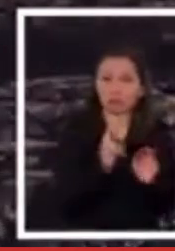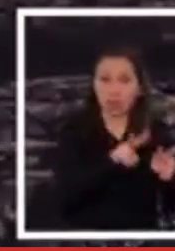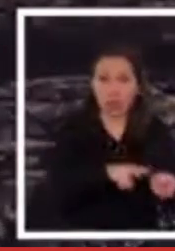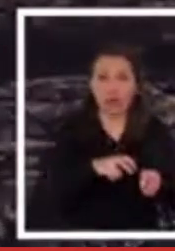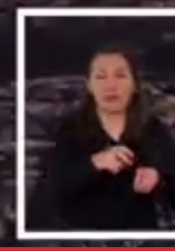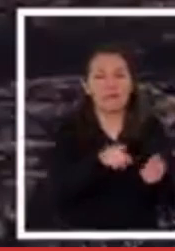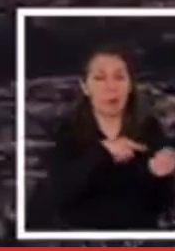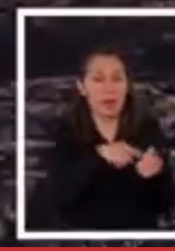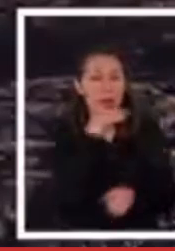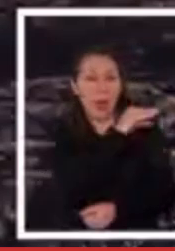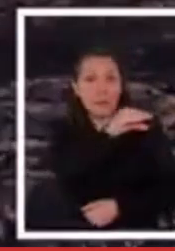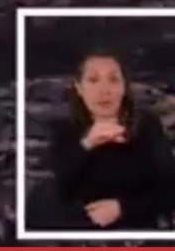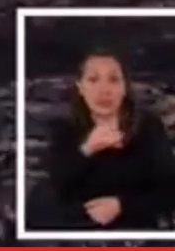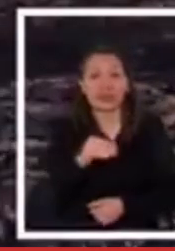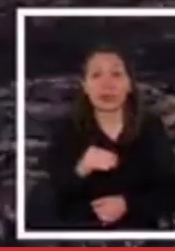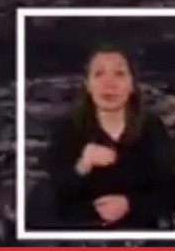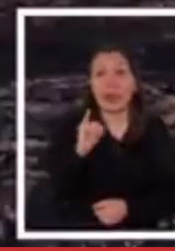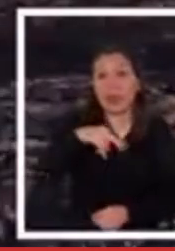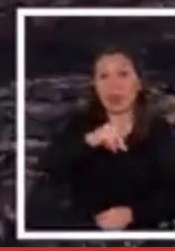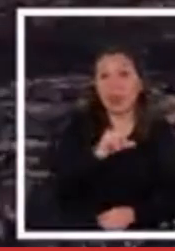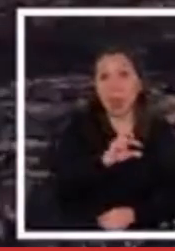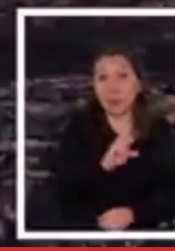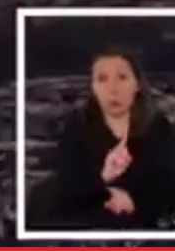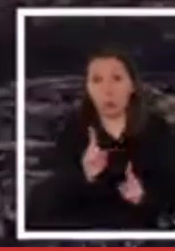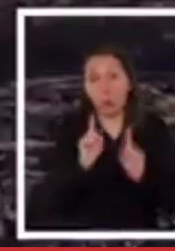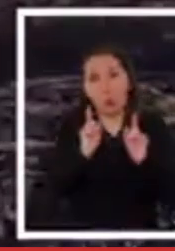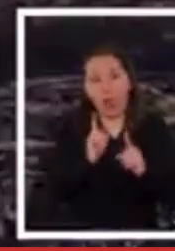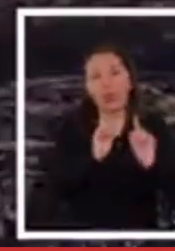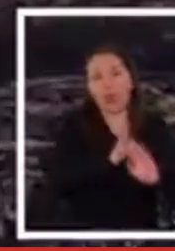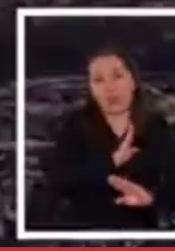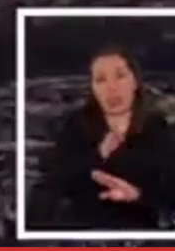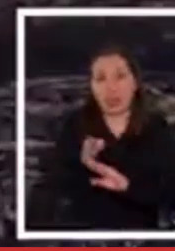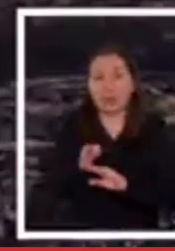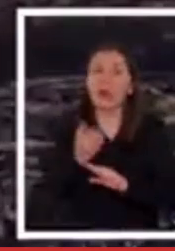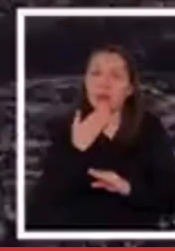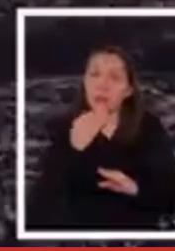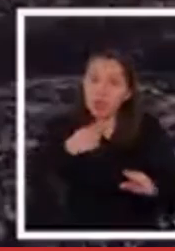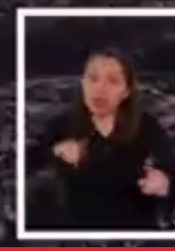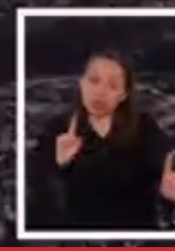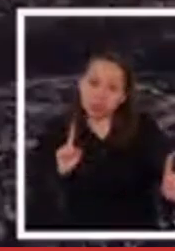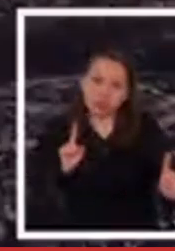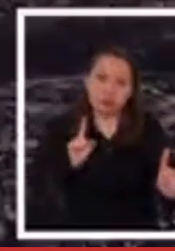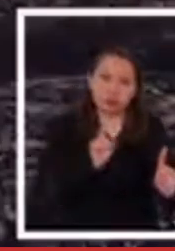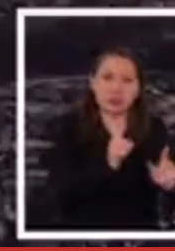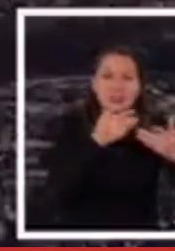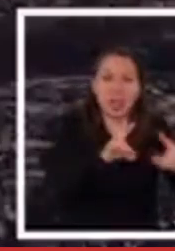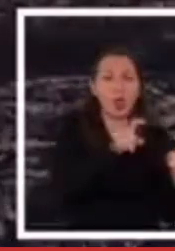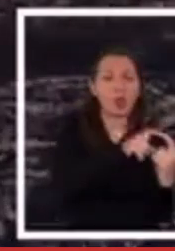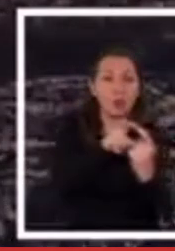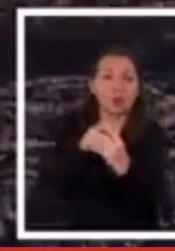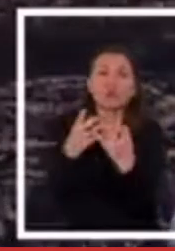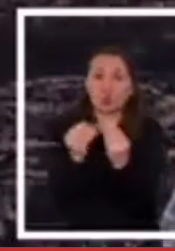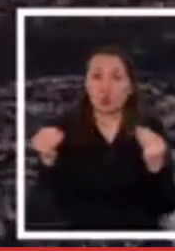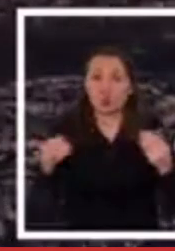agricultura Federal campesina y sean indapo no indap tienen que concurrir pero también nos vamos a acercar allí ya están contactados muchas